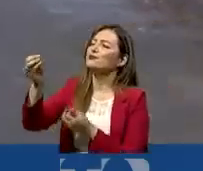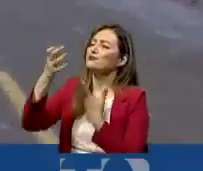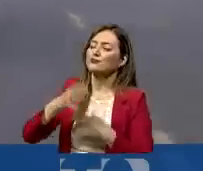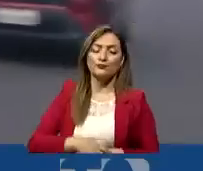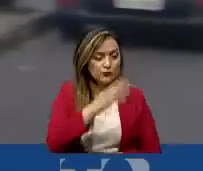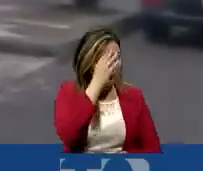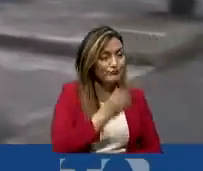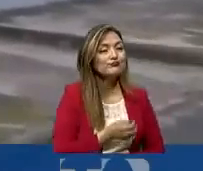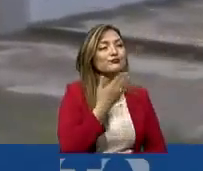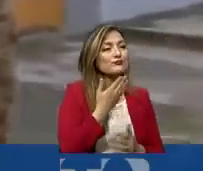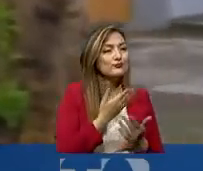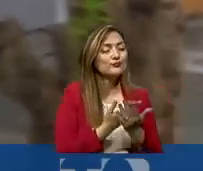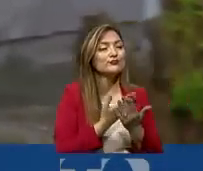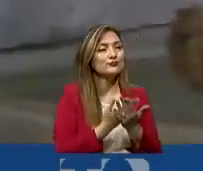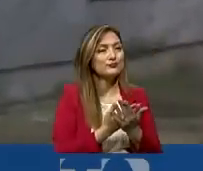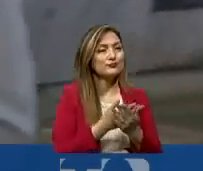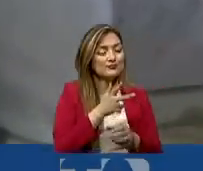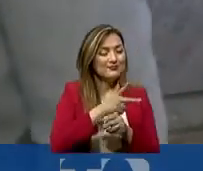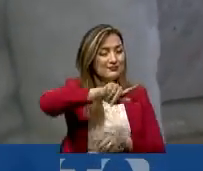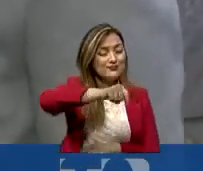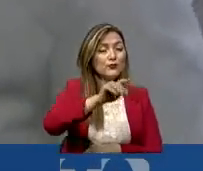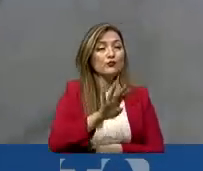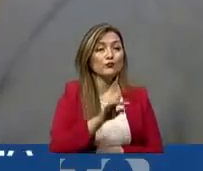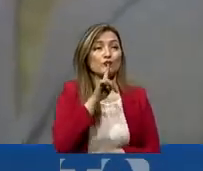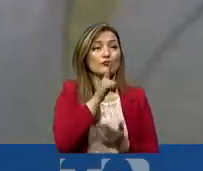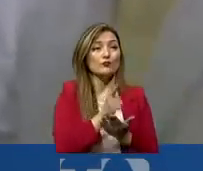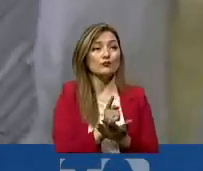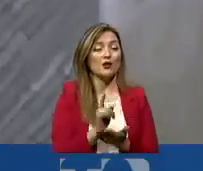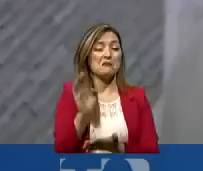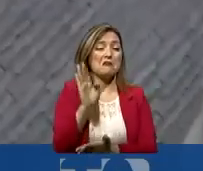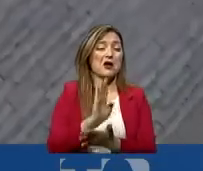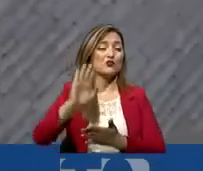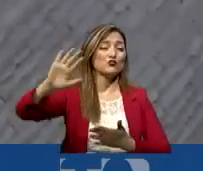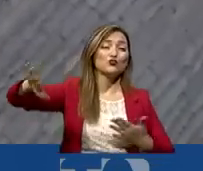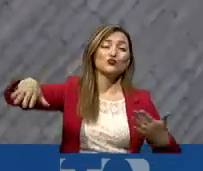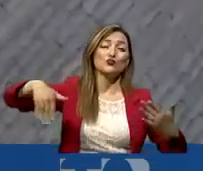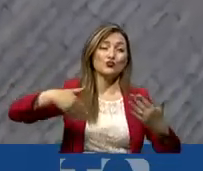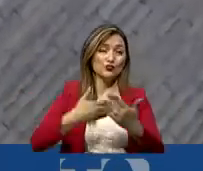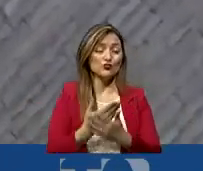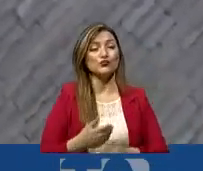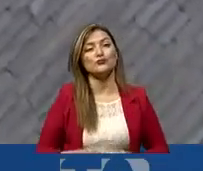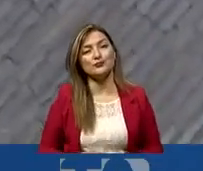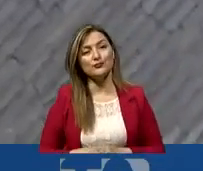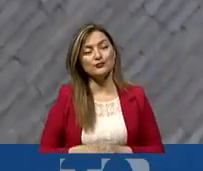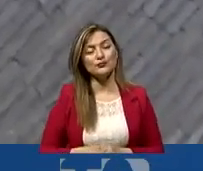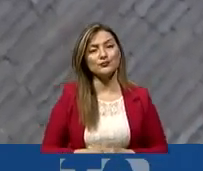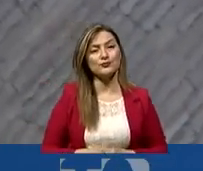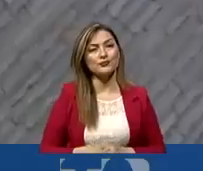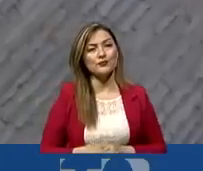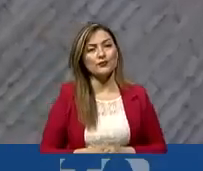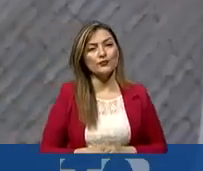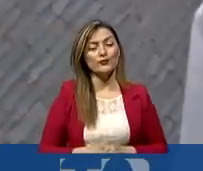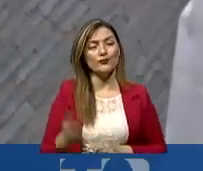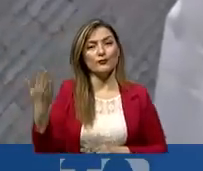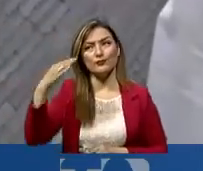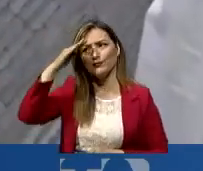aquí presentes. Sí, en realidad es en todo el barrio, en todo el sector de la ciudad. Hace algún tiempo teníamos el respaldo